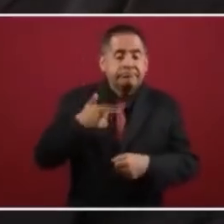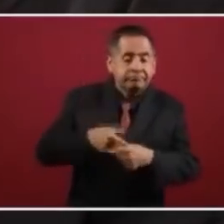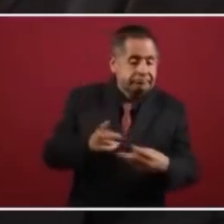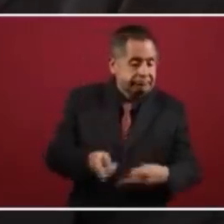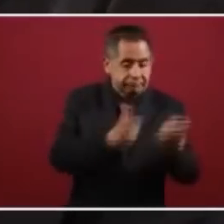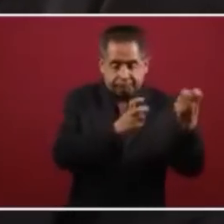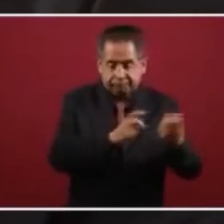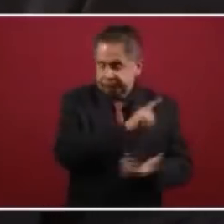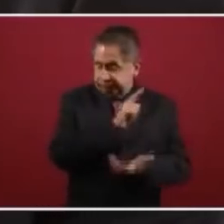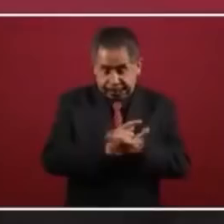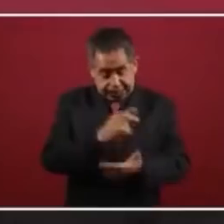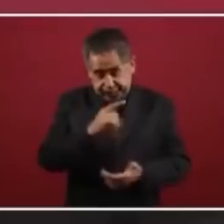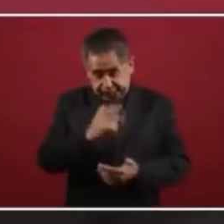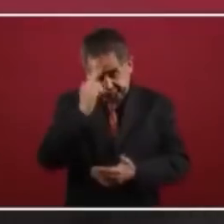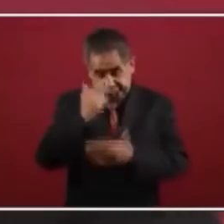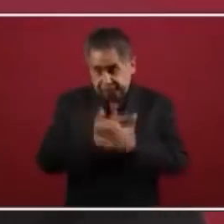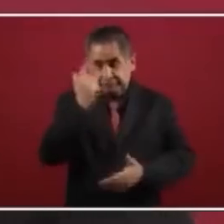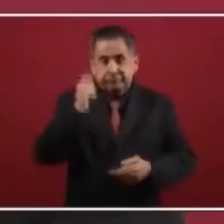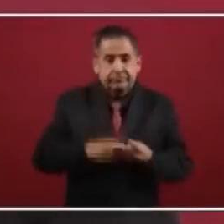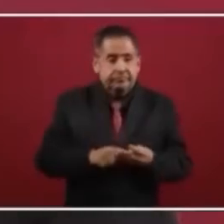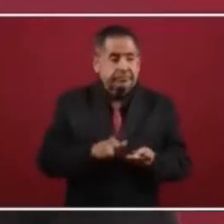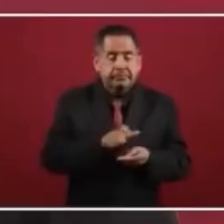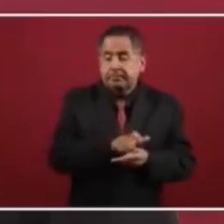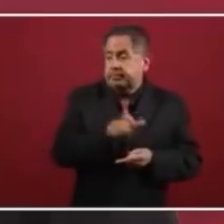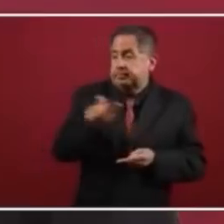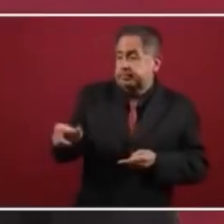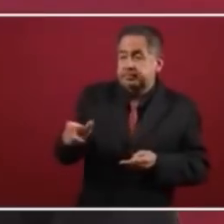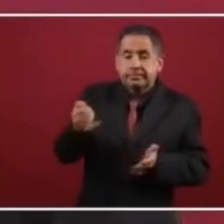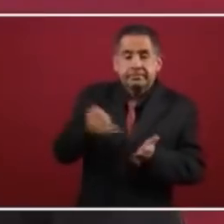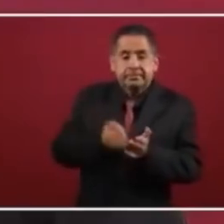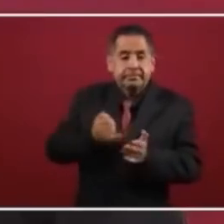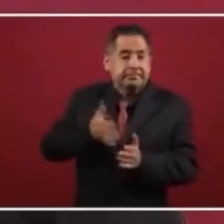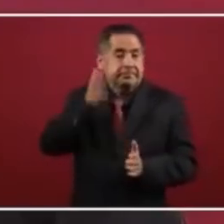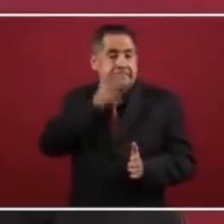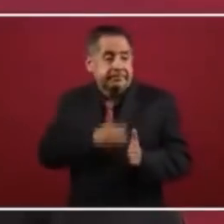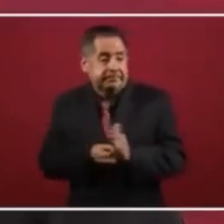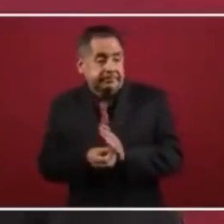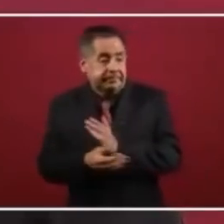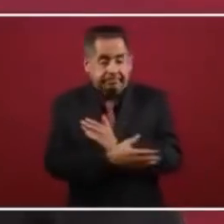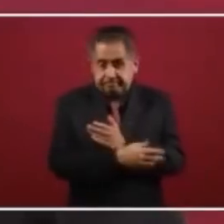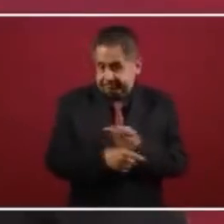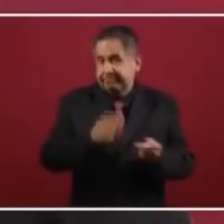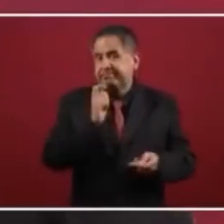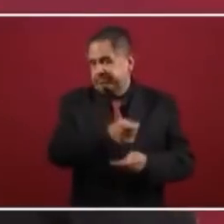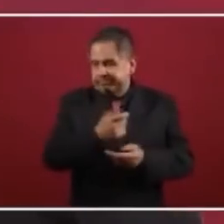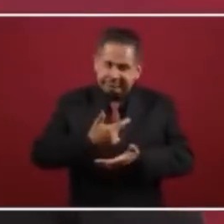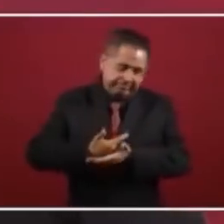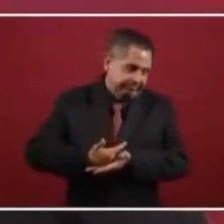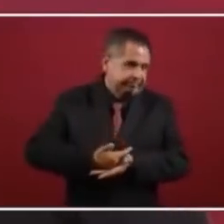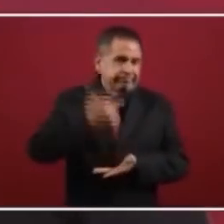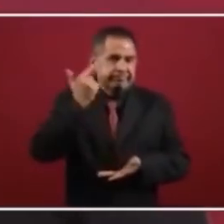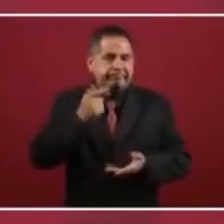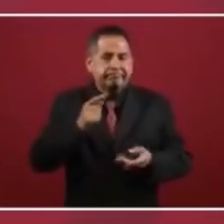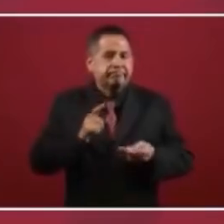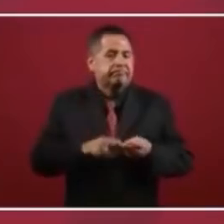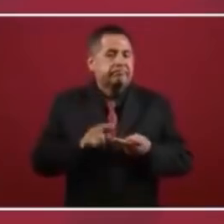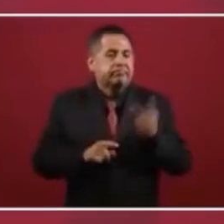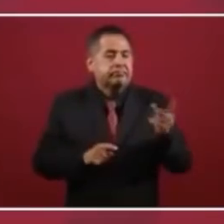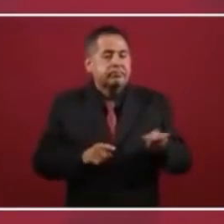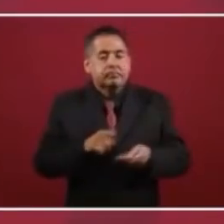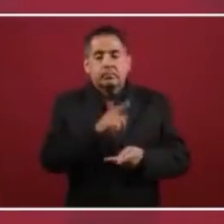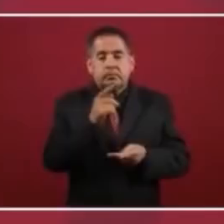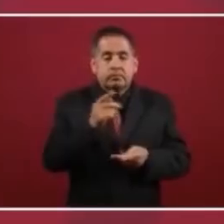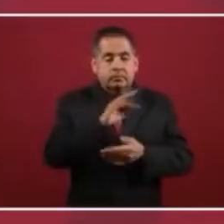Delito grave la evasión fiscal en su modalidad de